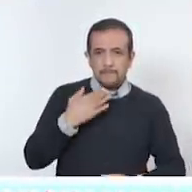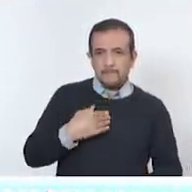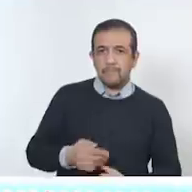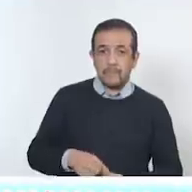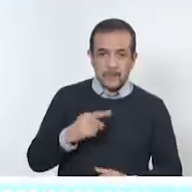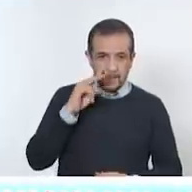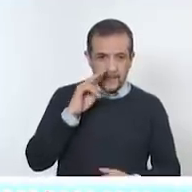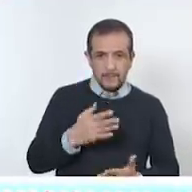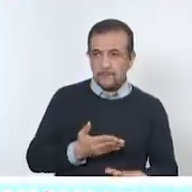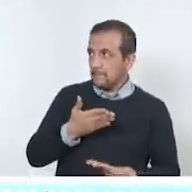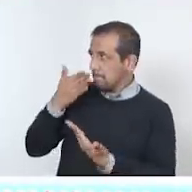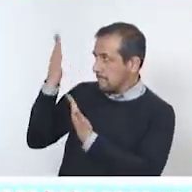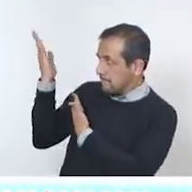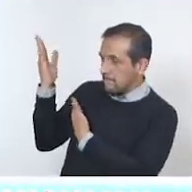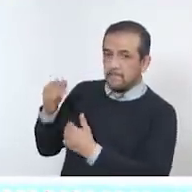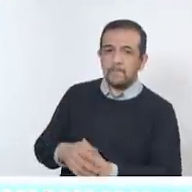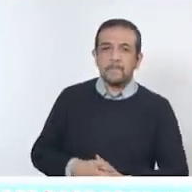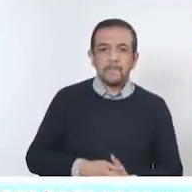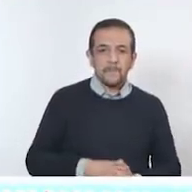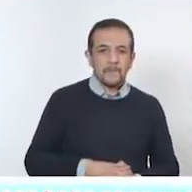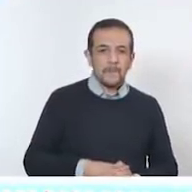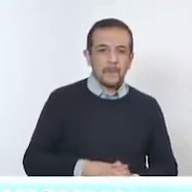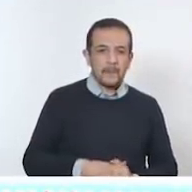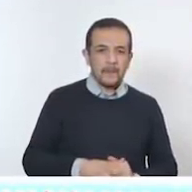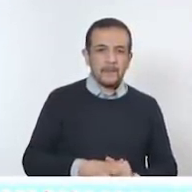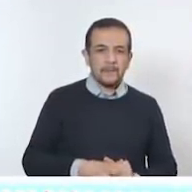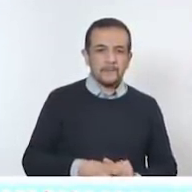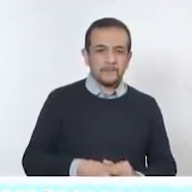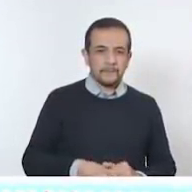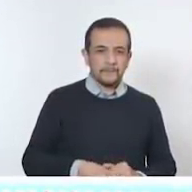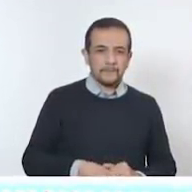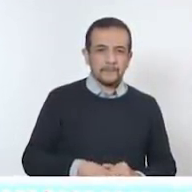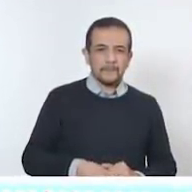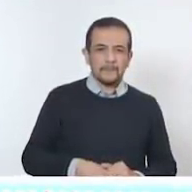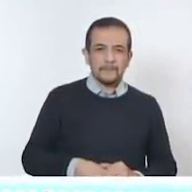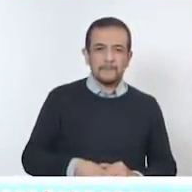¿ok? Vamos a hacer la demostración. Nos ponemos en 6 puntos.